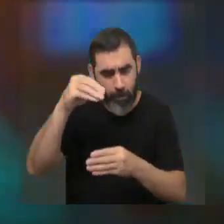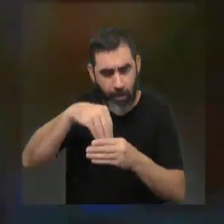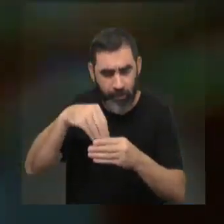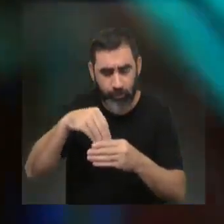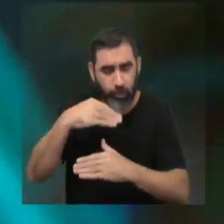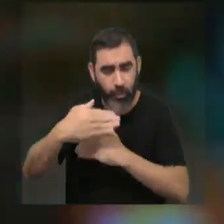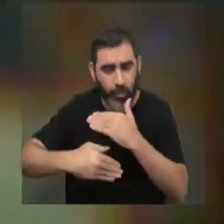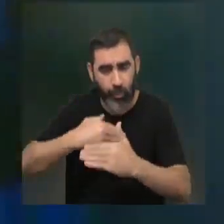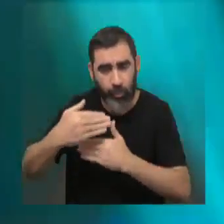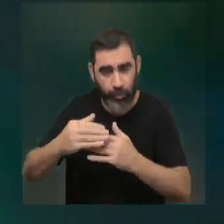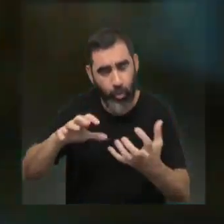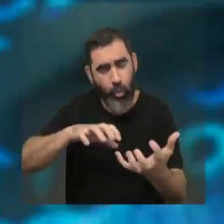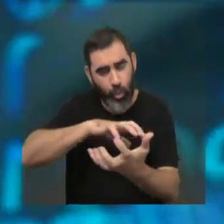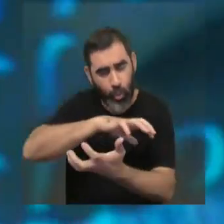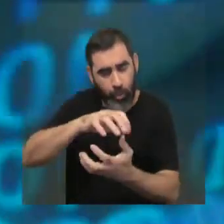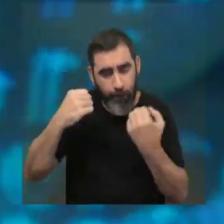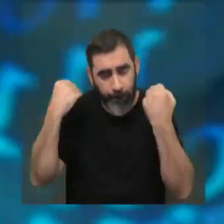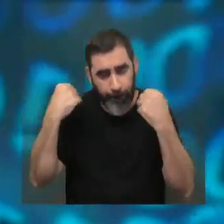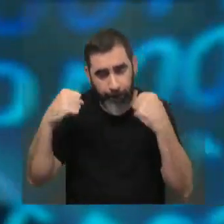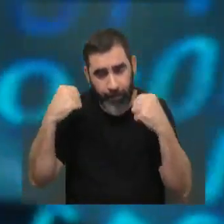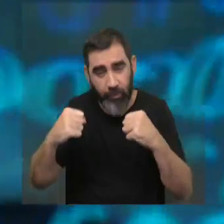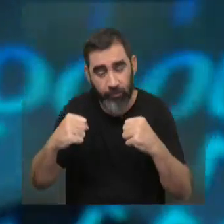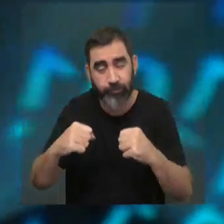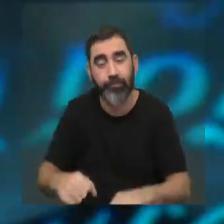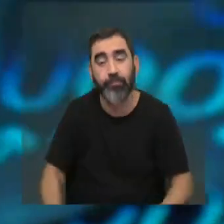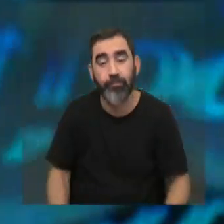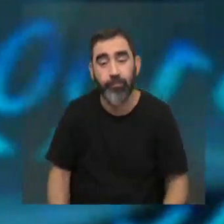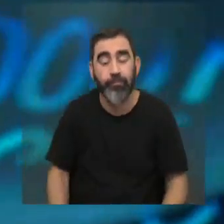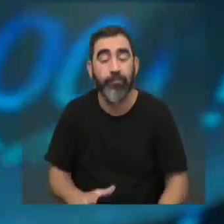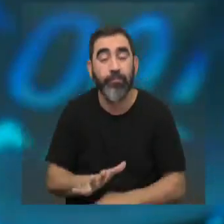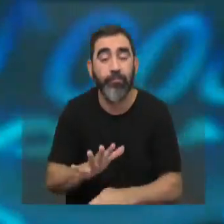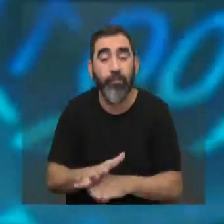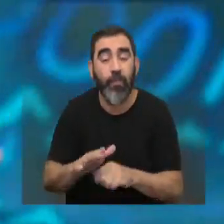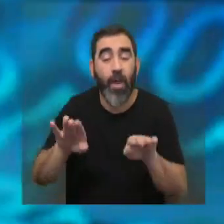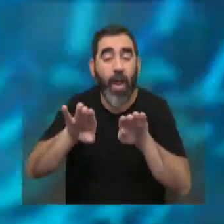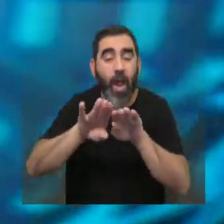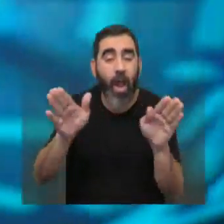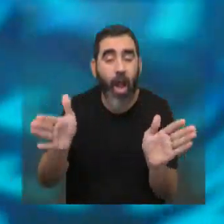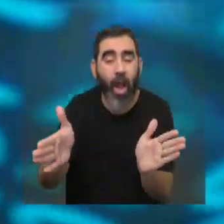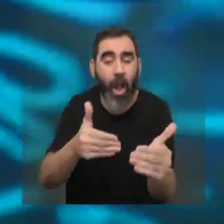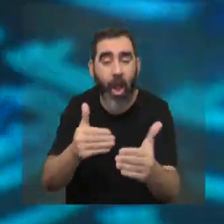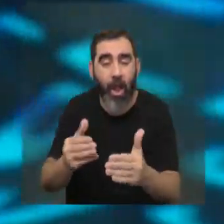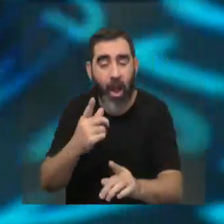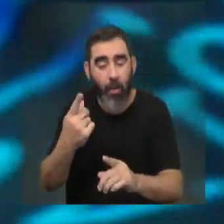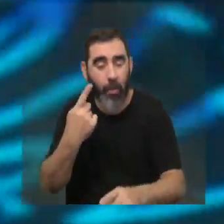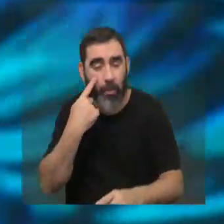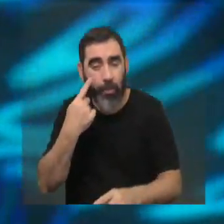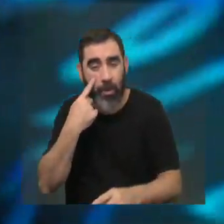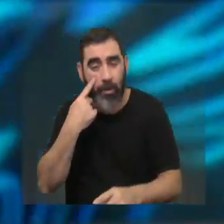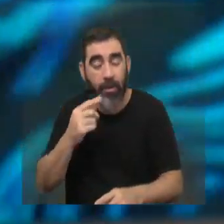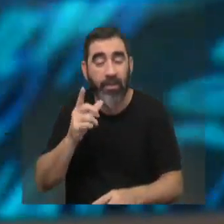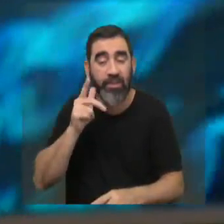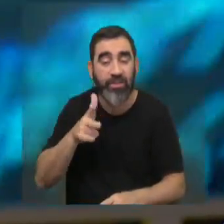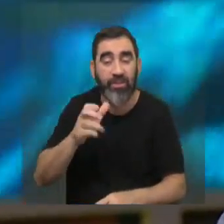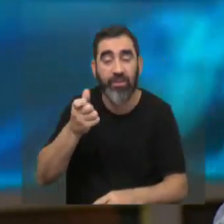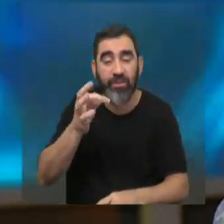un proceso complejo de entrenamiento para generar una suerte de caja que creo que mucha gente habrá probado con ChatGPT y